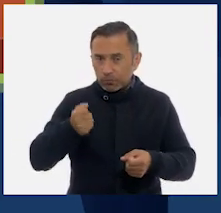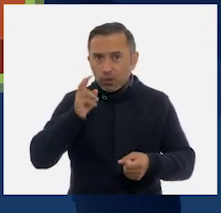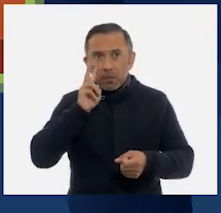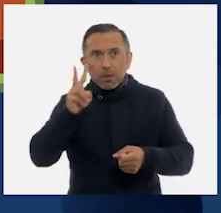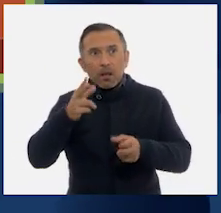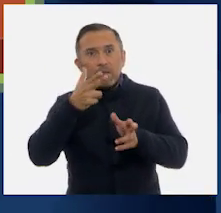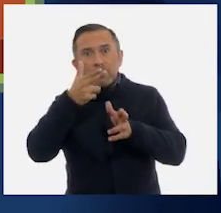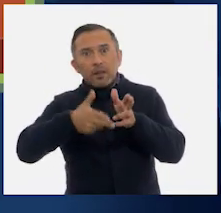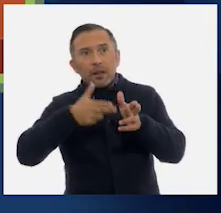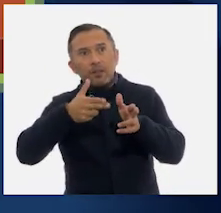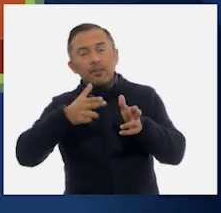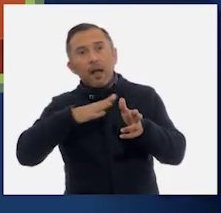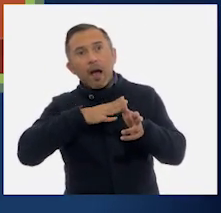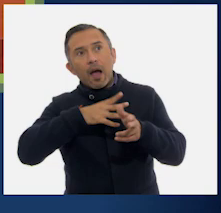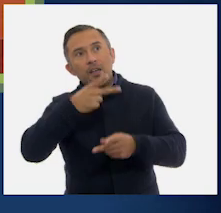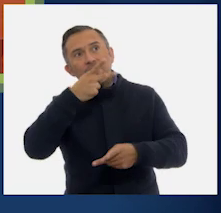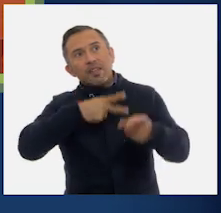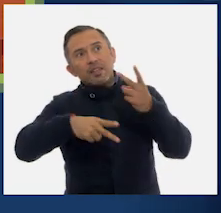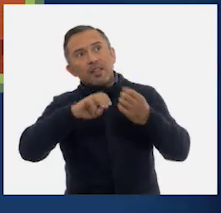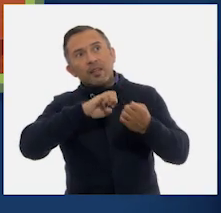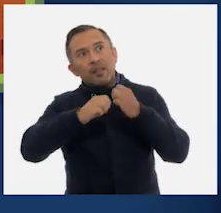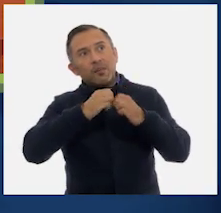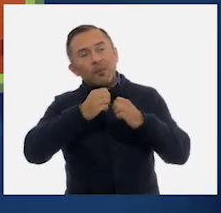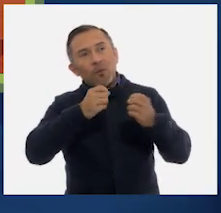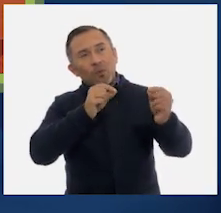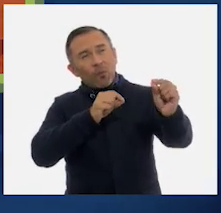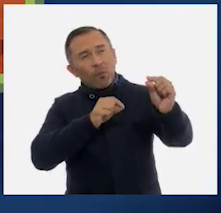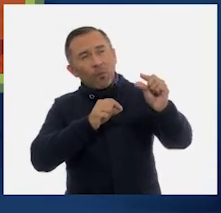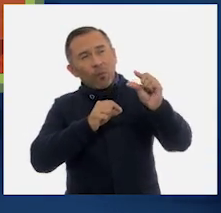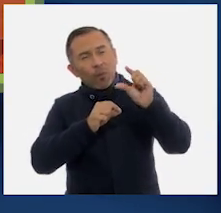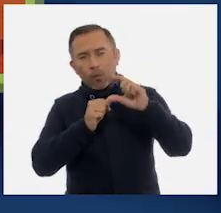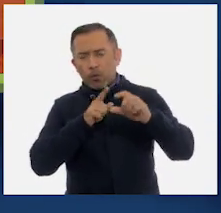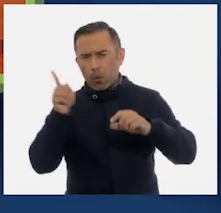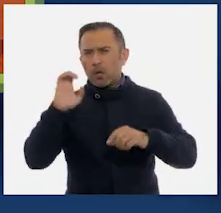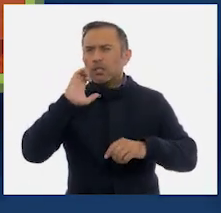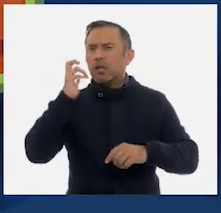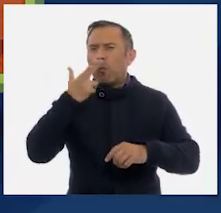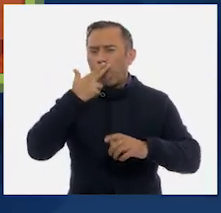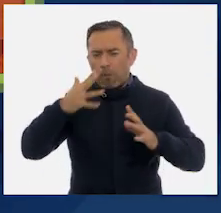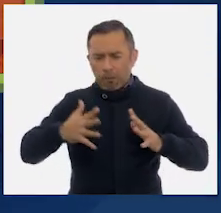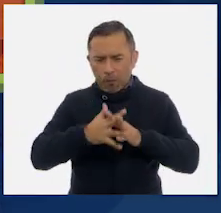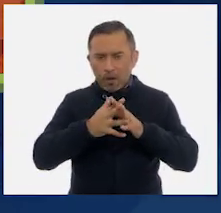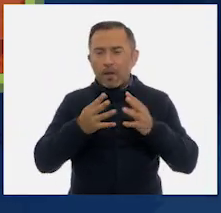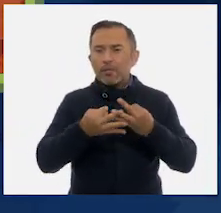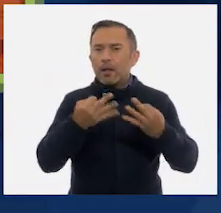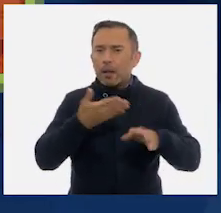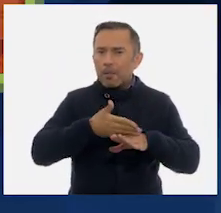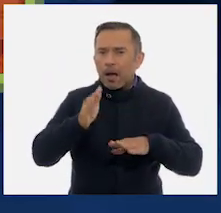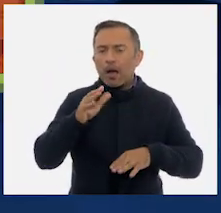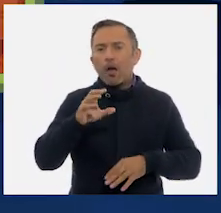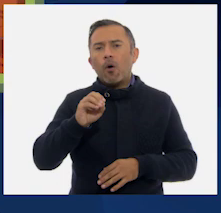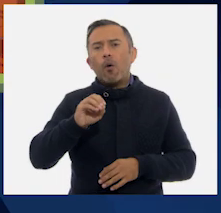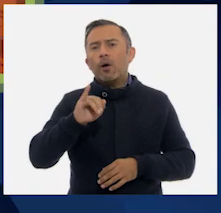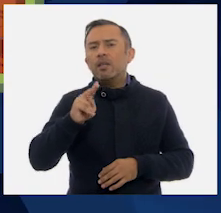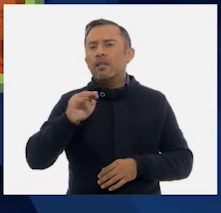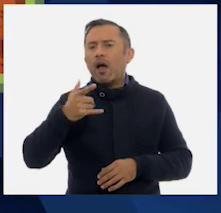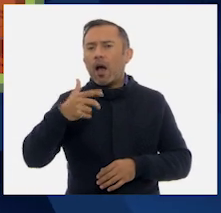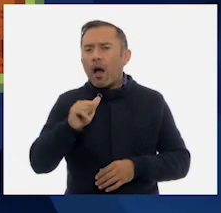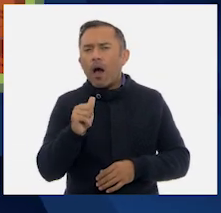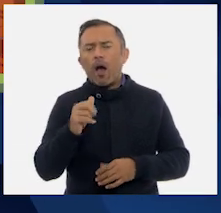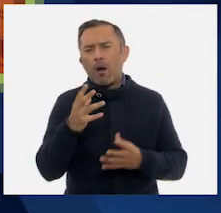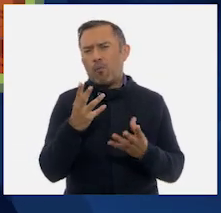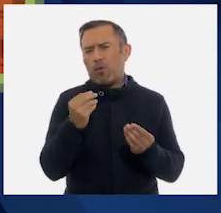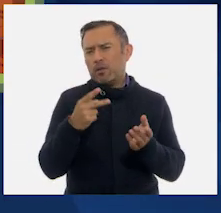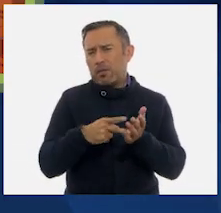en que se acercaba el refuerzo del enemigo. Se batieron frente a Chihuahua, en Tierra Blanca, en Ojinaga, y quién sabe cuántas